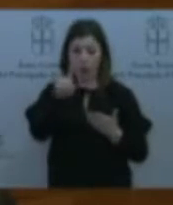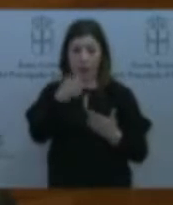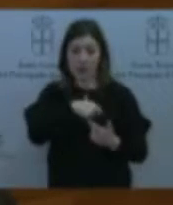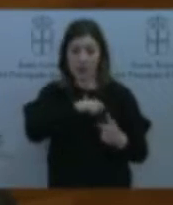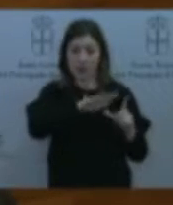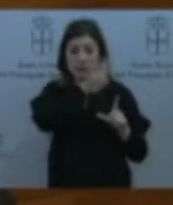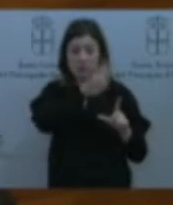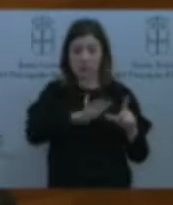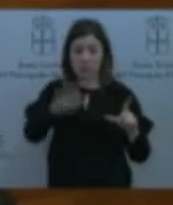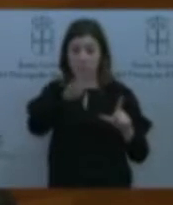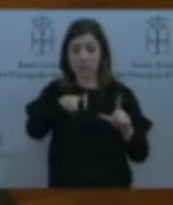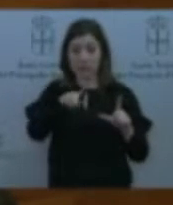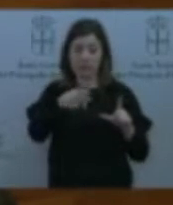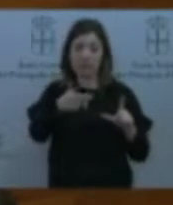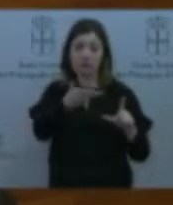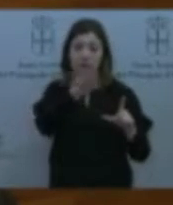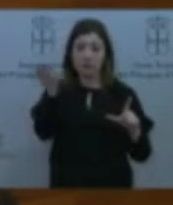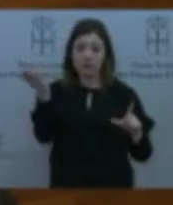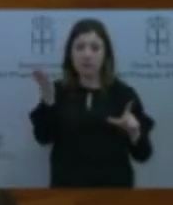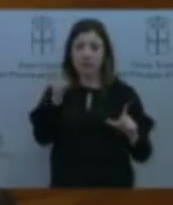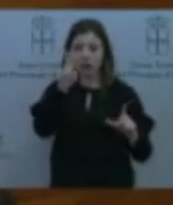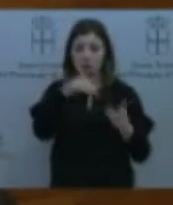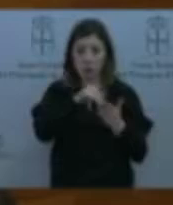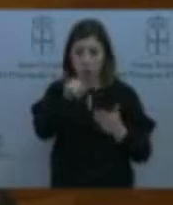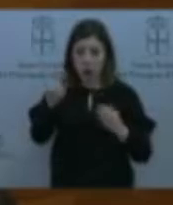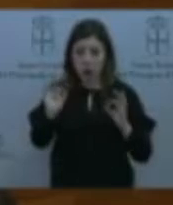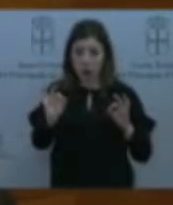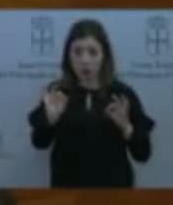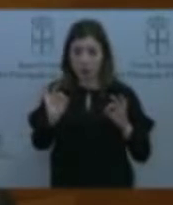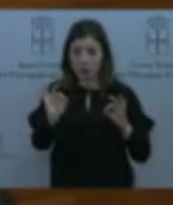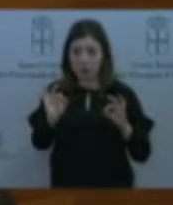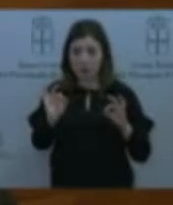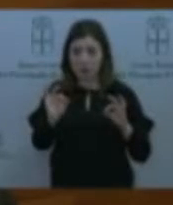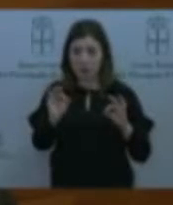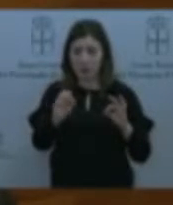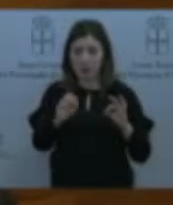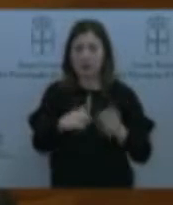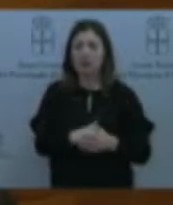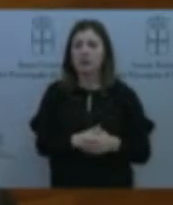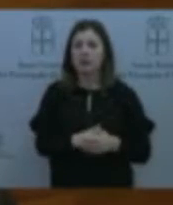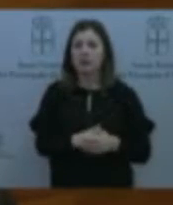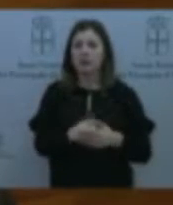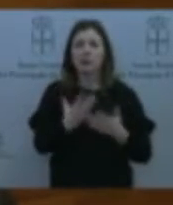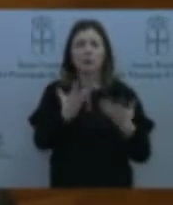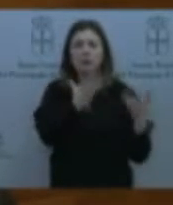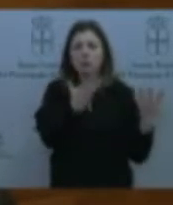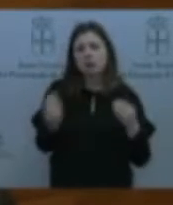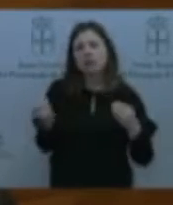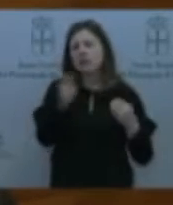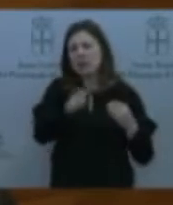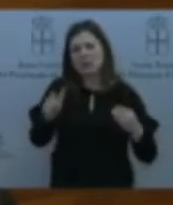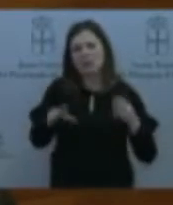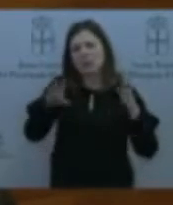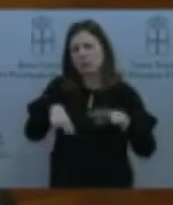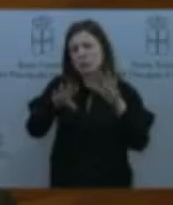ese 2011, el mundo se sacudía con muchísimas miles de personas reclamando otro modelo de democracia, que la gente contase, que